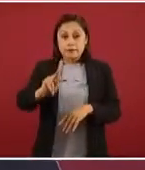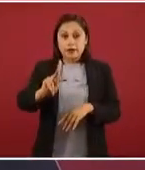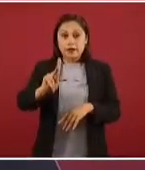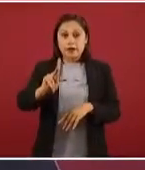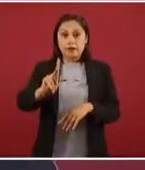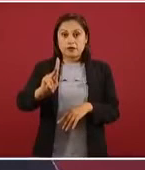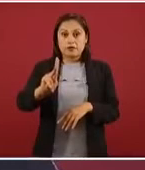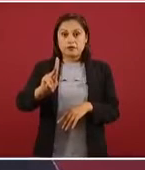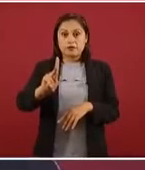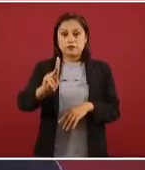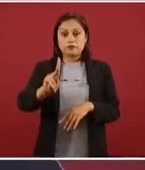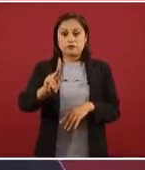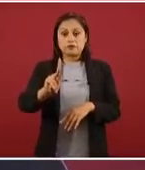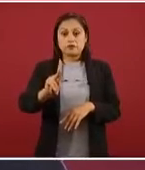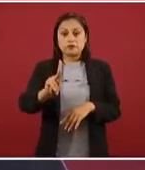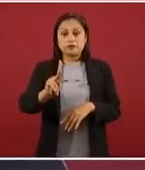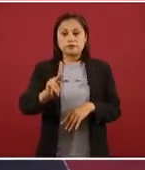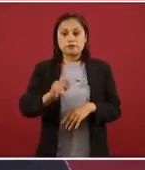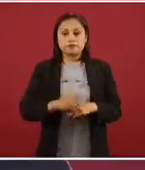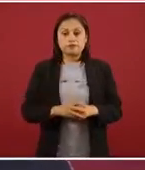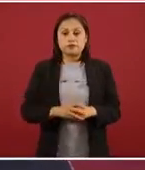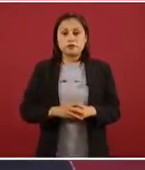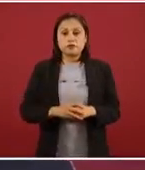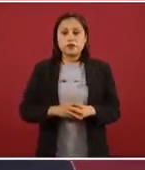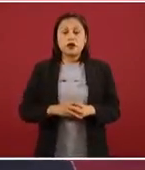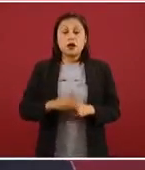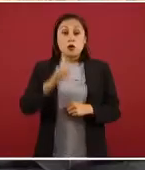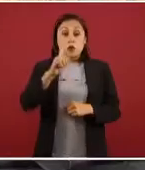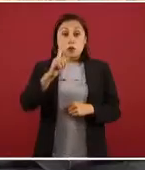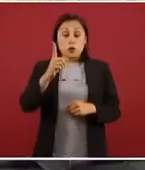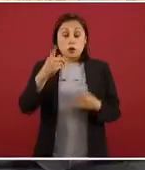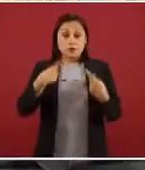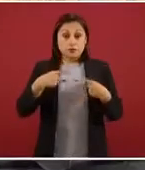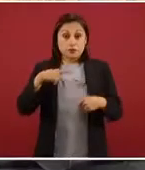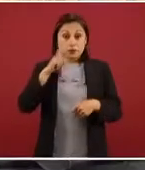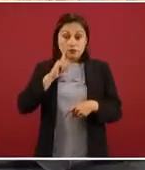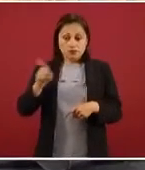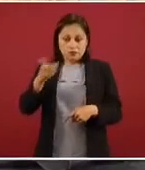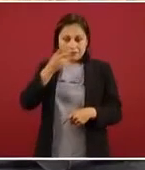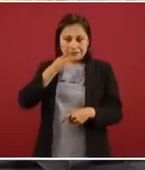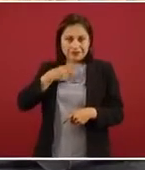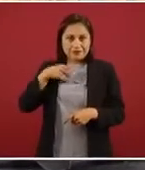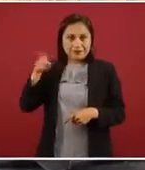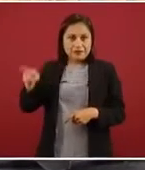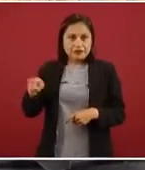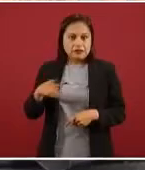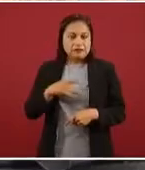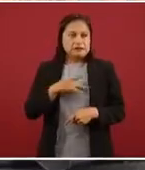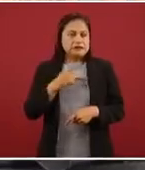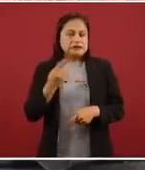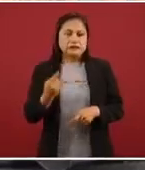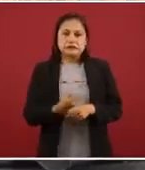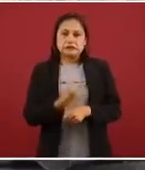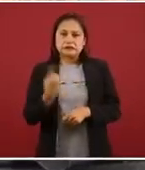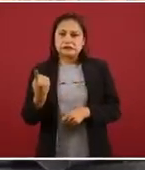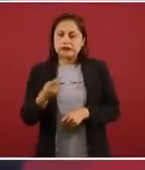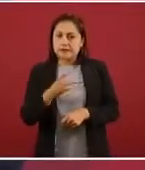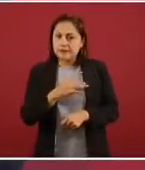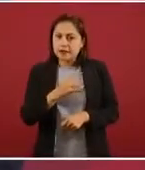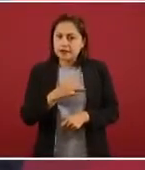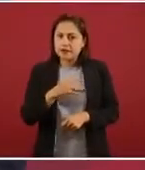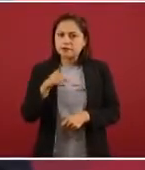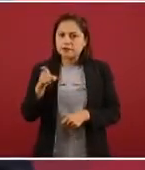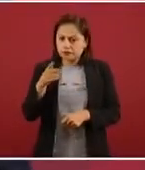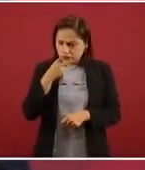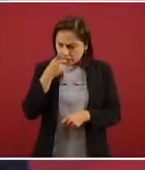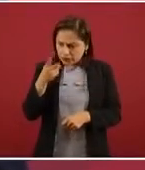la persona que se siente afectada puede acudir a nosotros, o sea, que